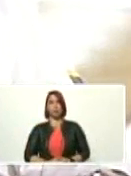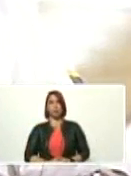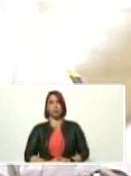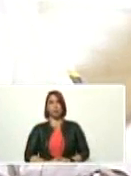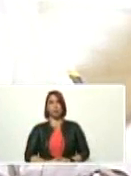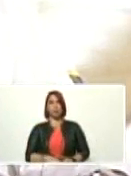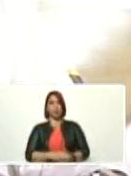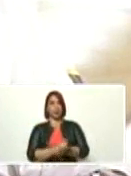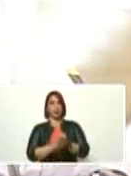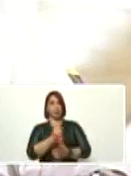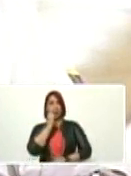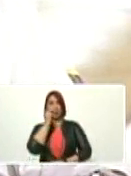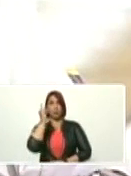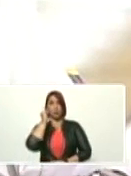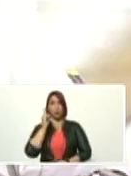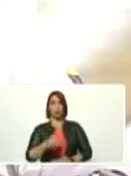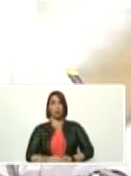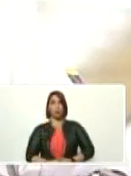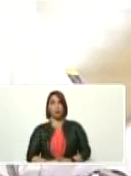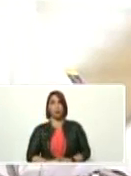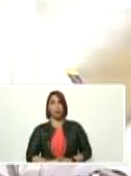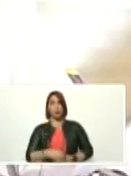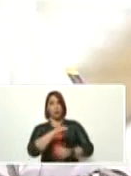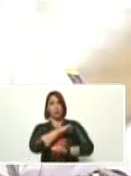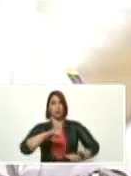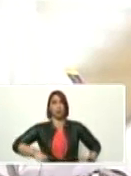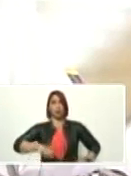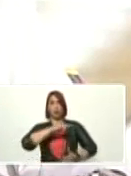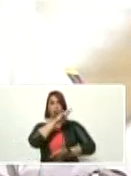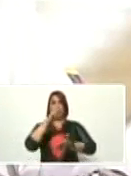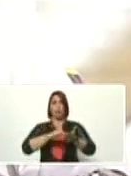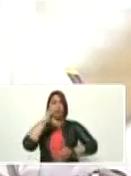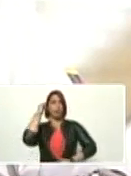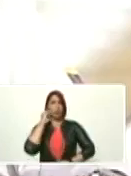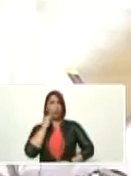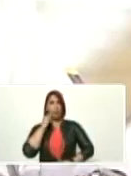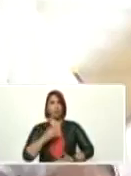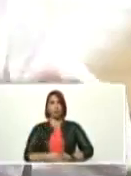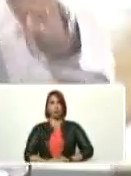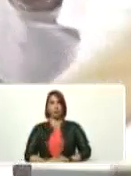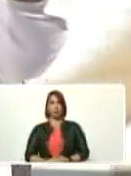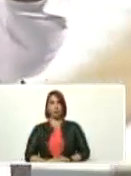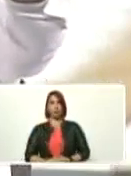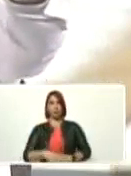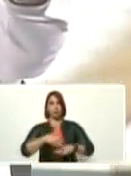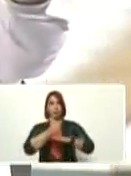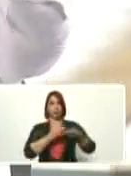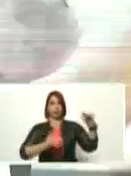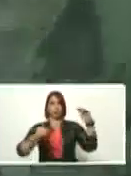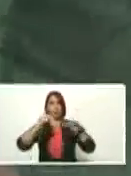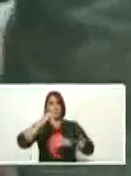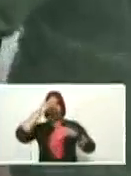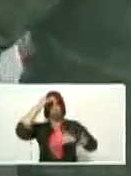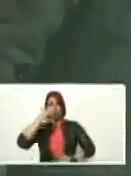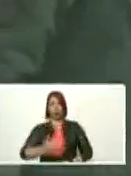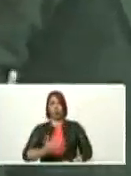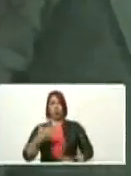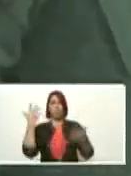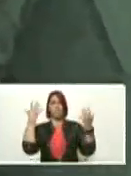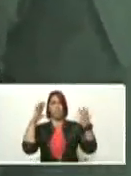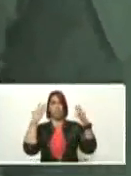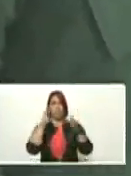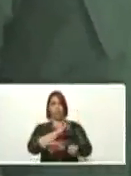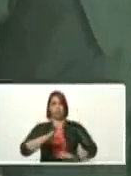Compañeros generales de la Fuerza Armada Nacional Bolivariana, almirantes, oficiales, un aplauso a nuestra Fuerza